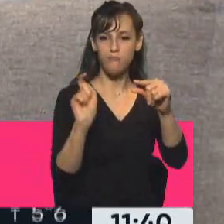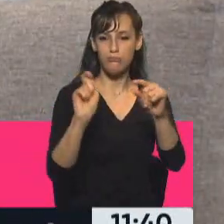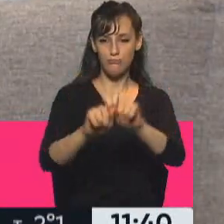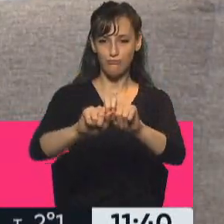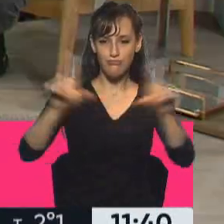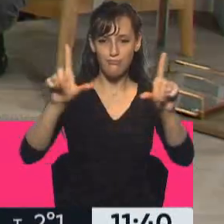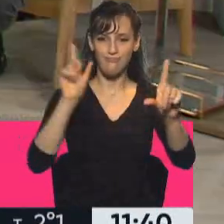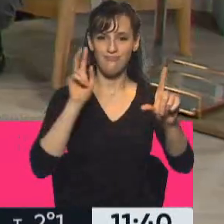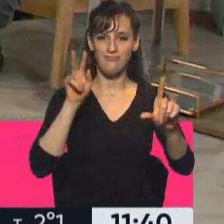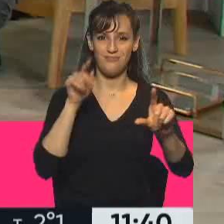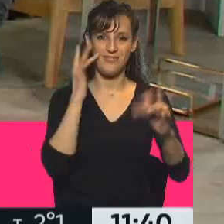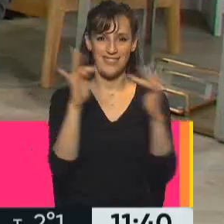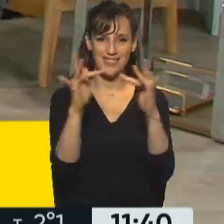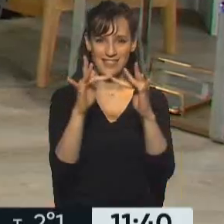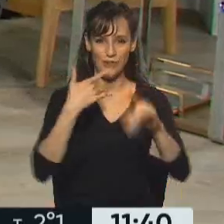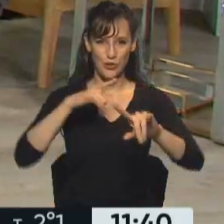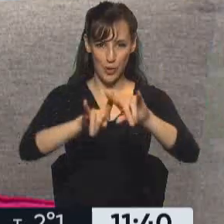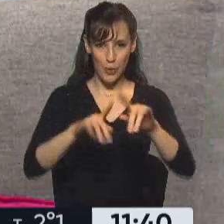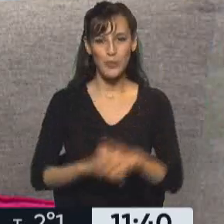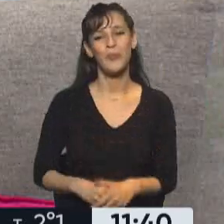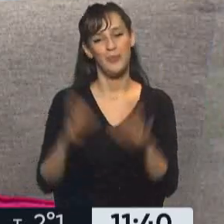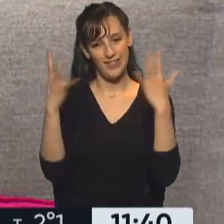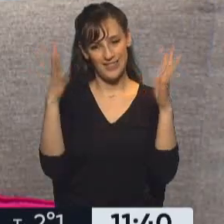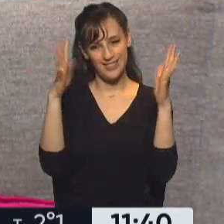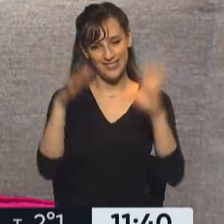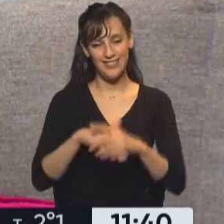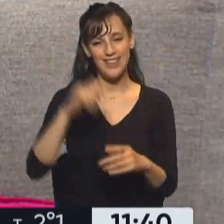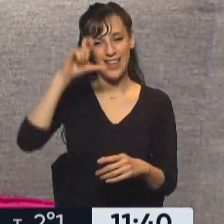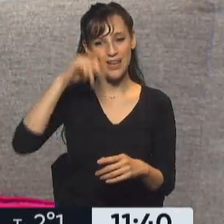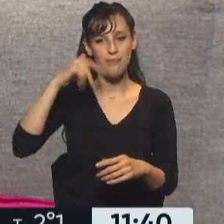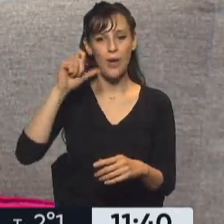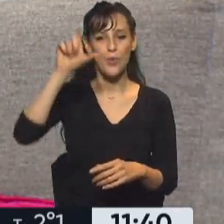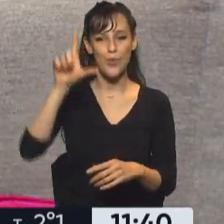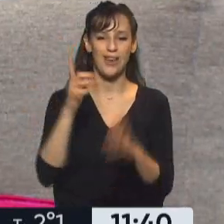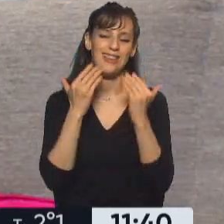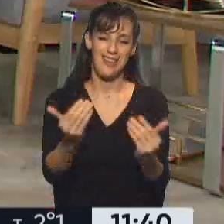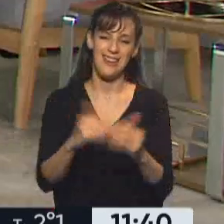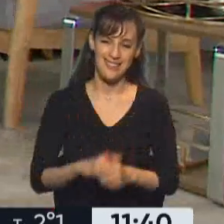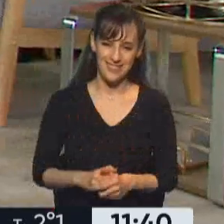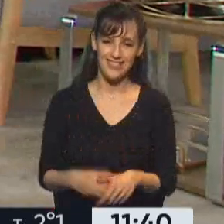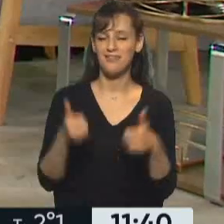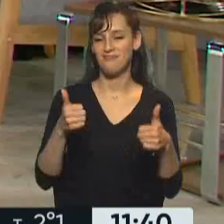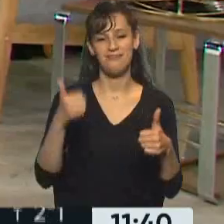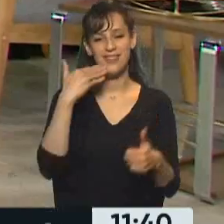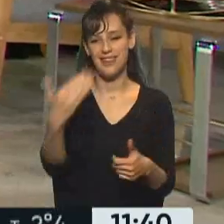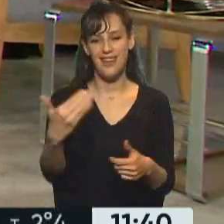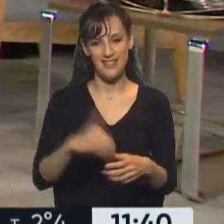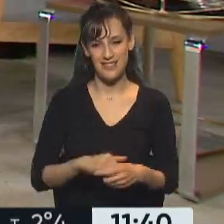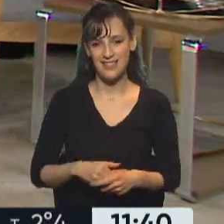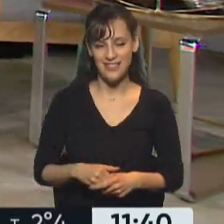Emanuel, muchas gracias. A ustedes. Un fuerte aplauso para Emanuel. Qué grande, gracias, Gracias. Gracias